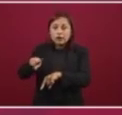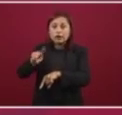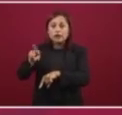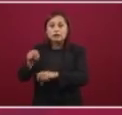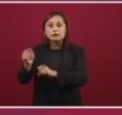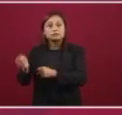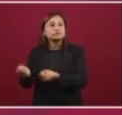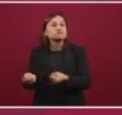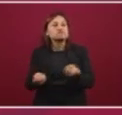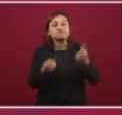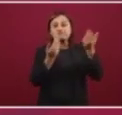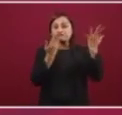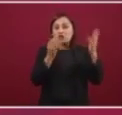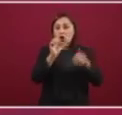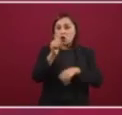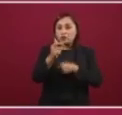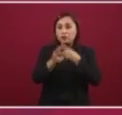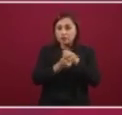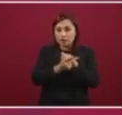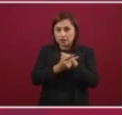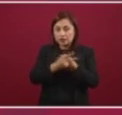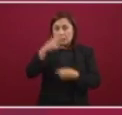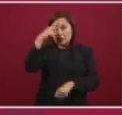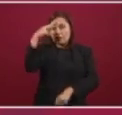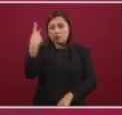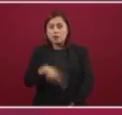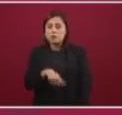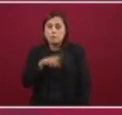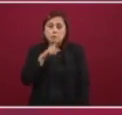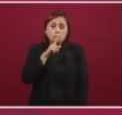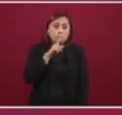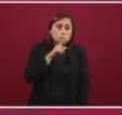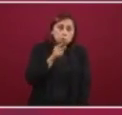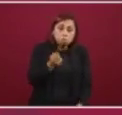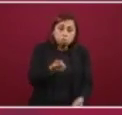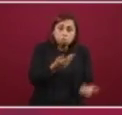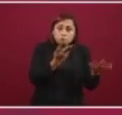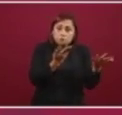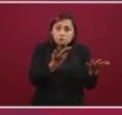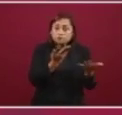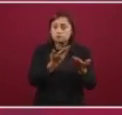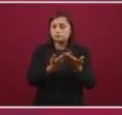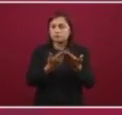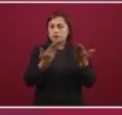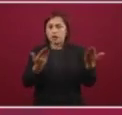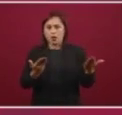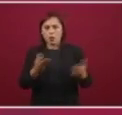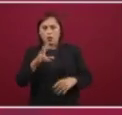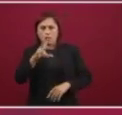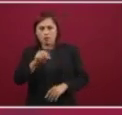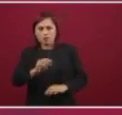reclamaba. Claro que sí, todo lo que sea legal, todo lo que sea de México.